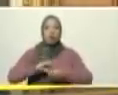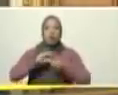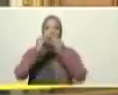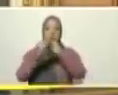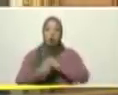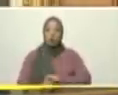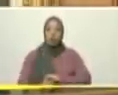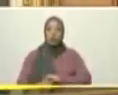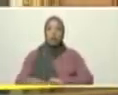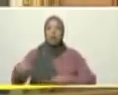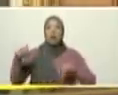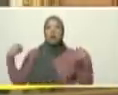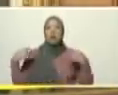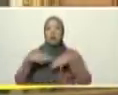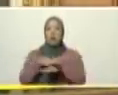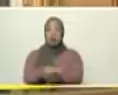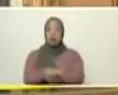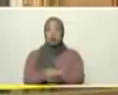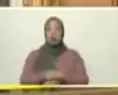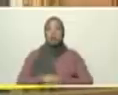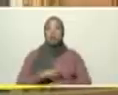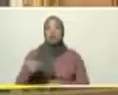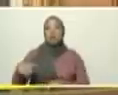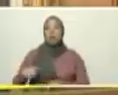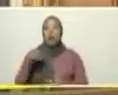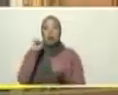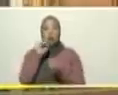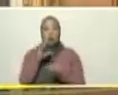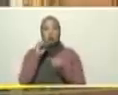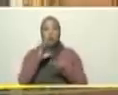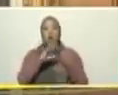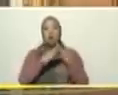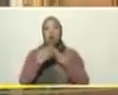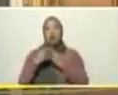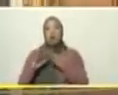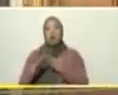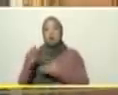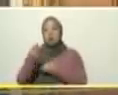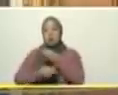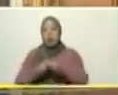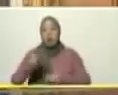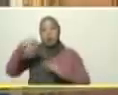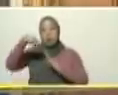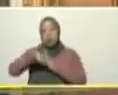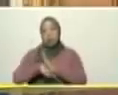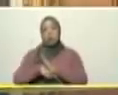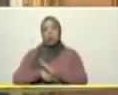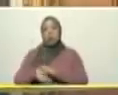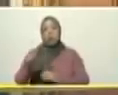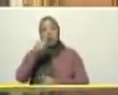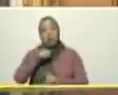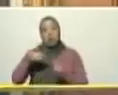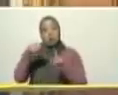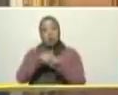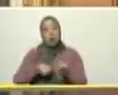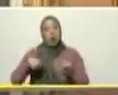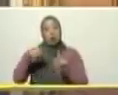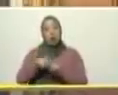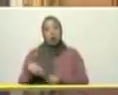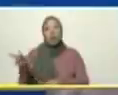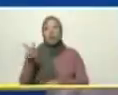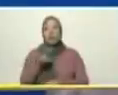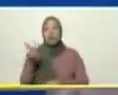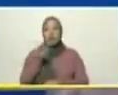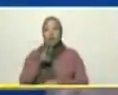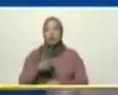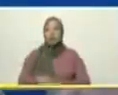transformación integral de los consejos comunales y de renovación profunda de la lucha comunal de Venezuela. Jorge.